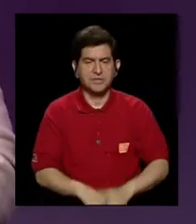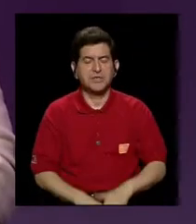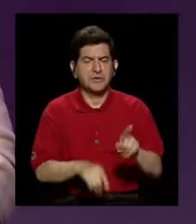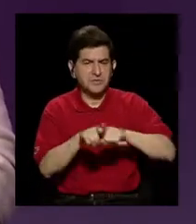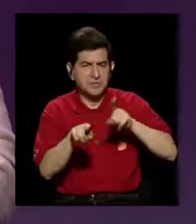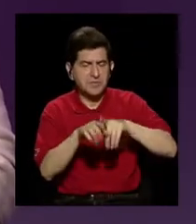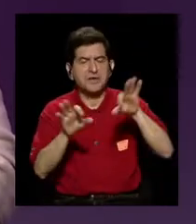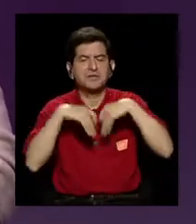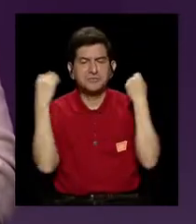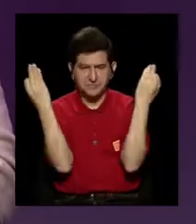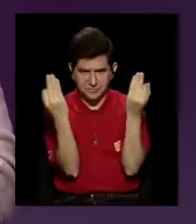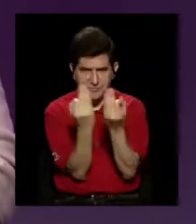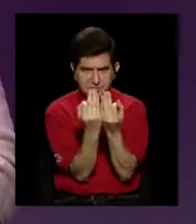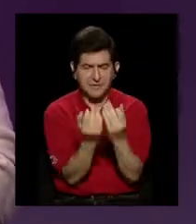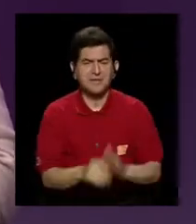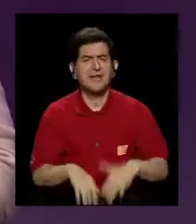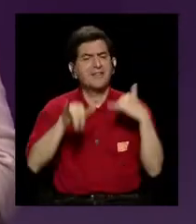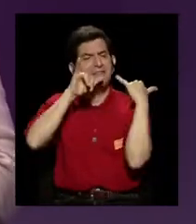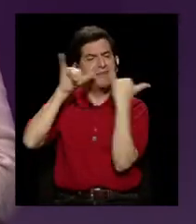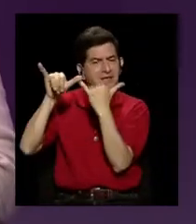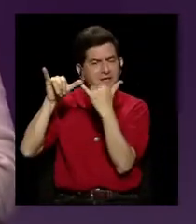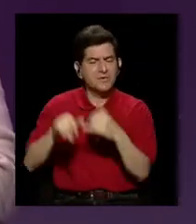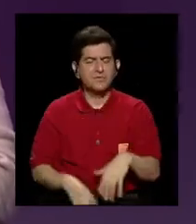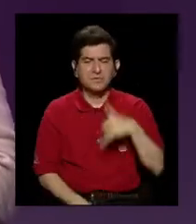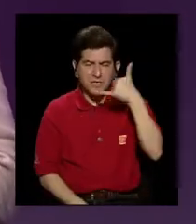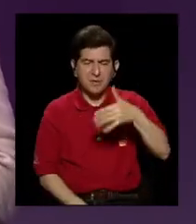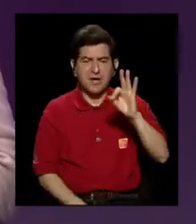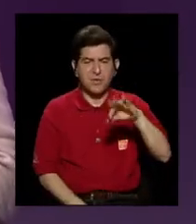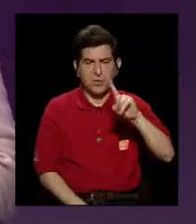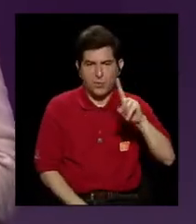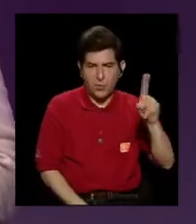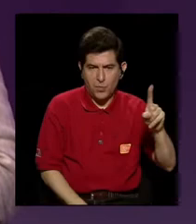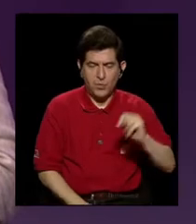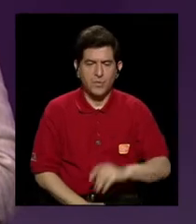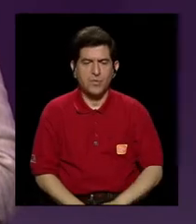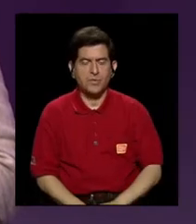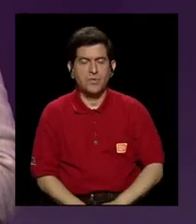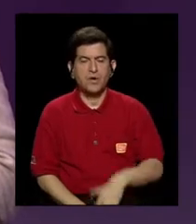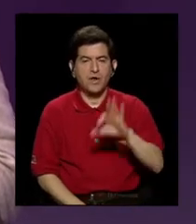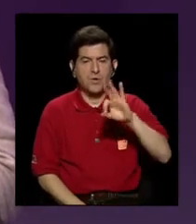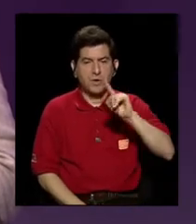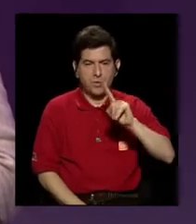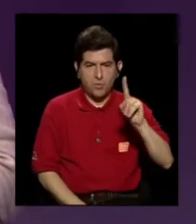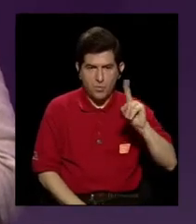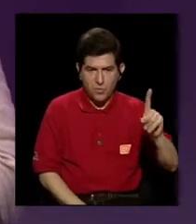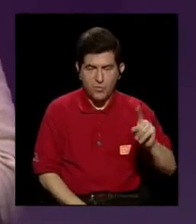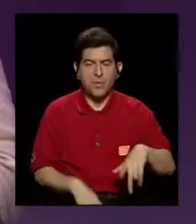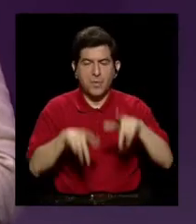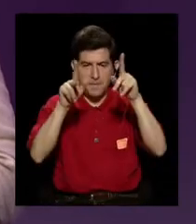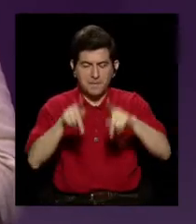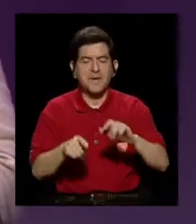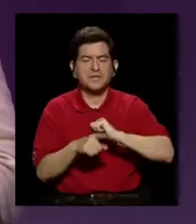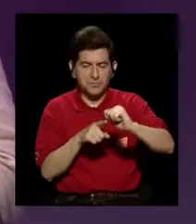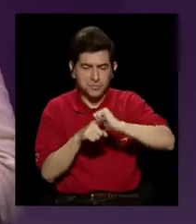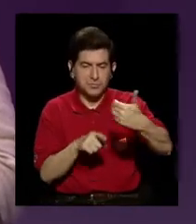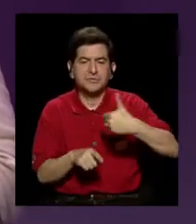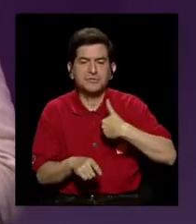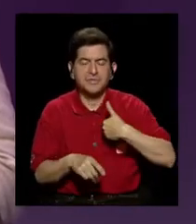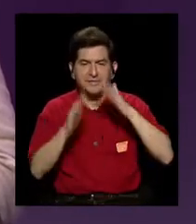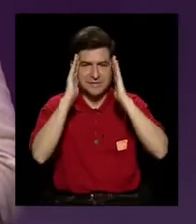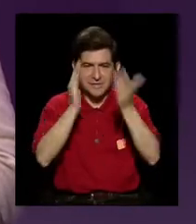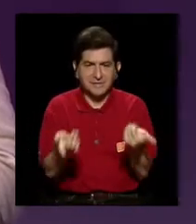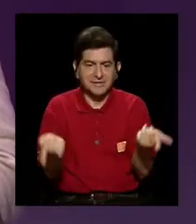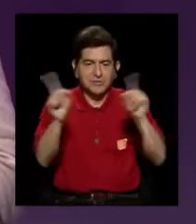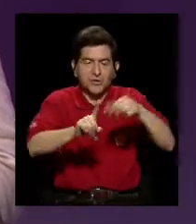la familia, que denuncien, que llamen al 911. En el 911 tenemos personal capacitado para atender casos